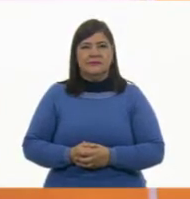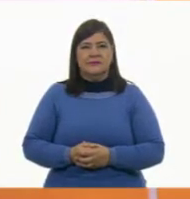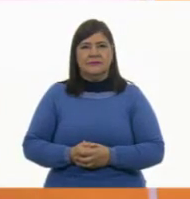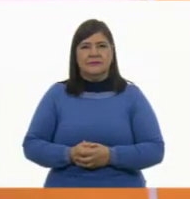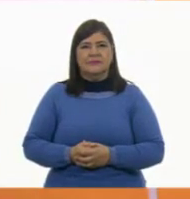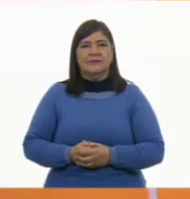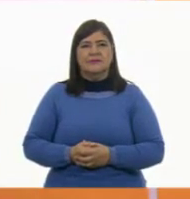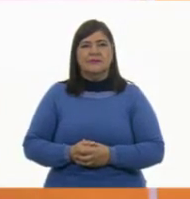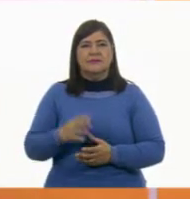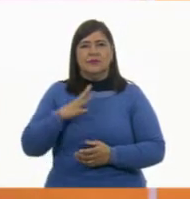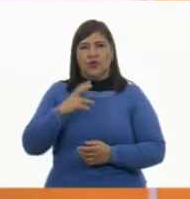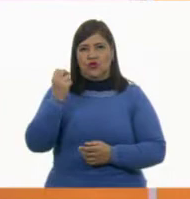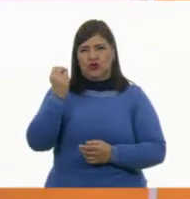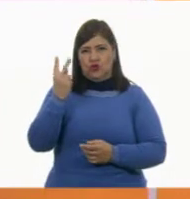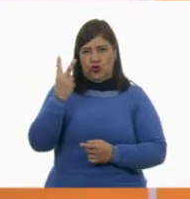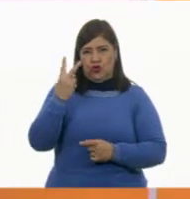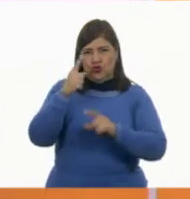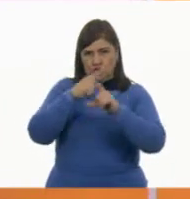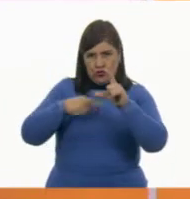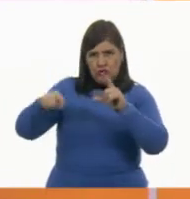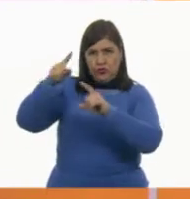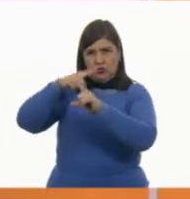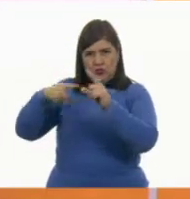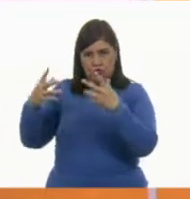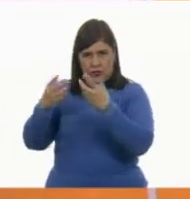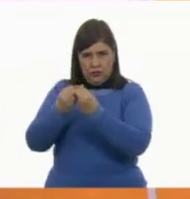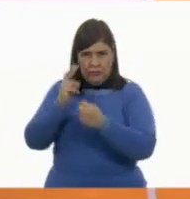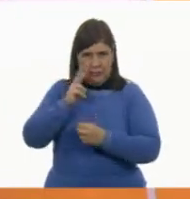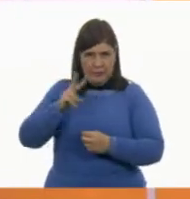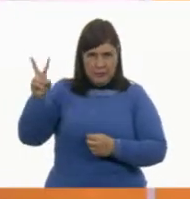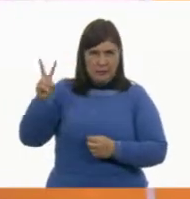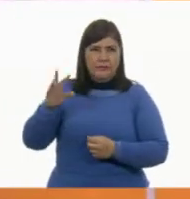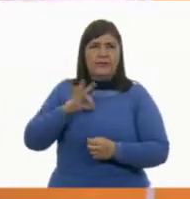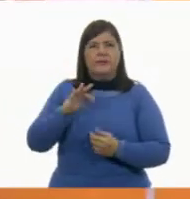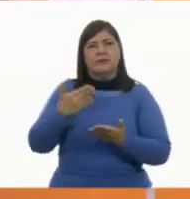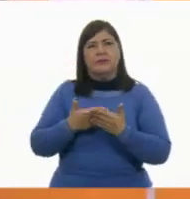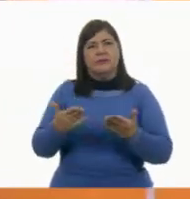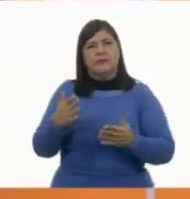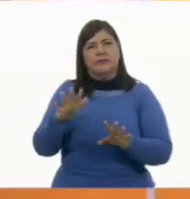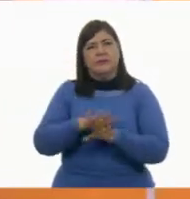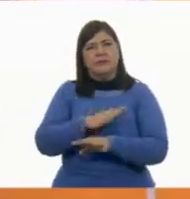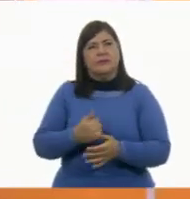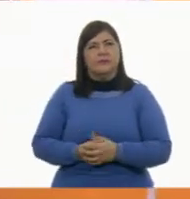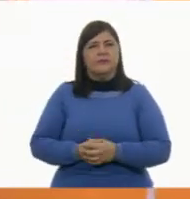Y aquí tenemos dos círculos juntos. Juntos. Y ahora,